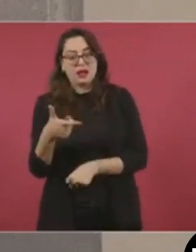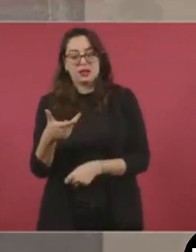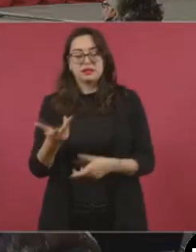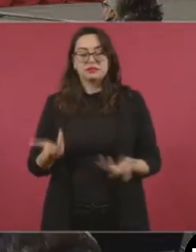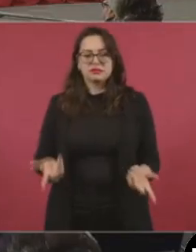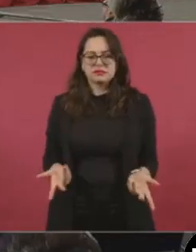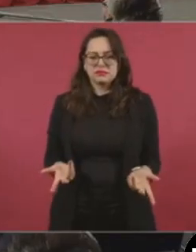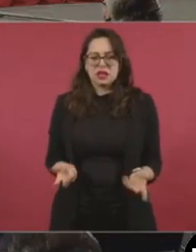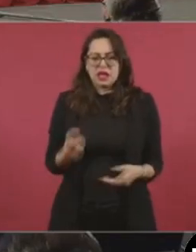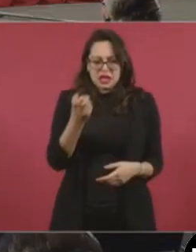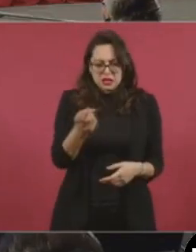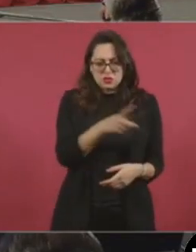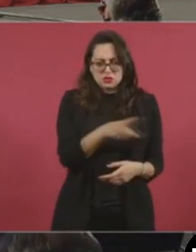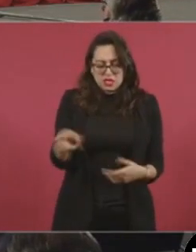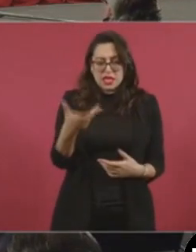¿Ustedes habían leído este documento?